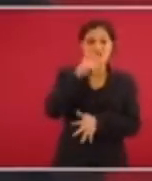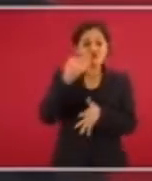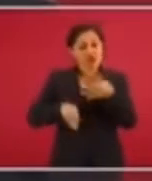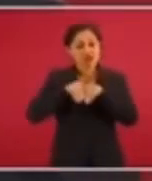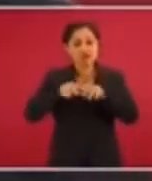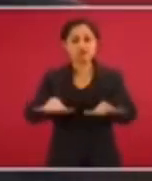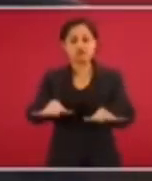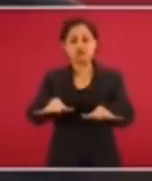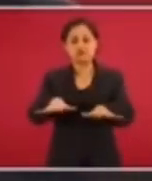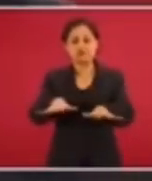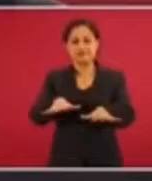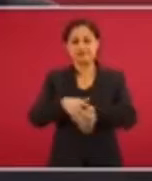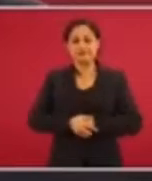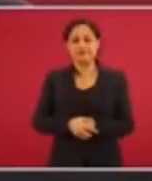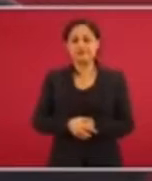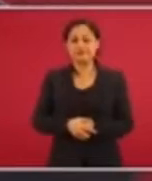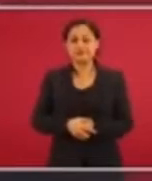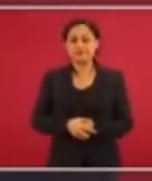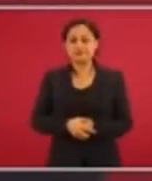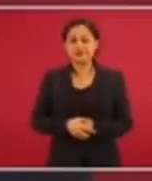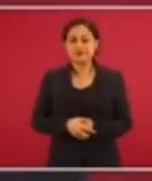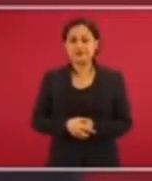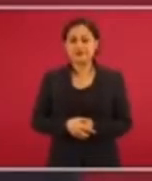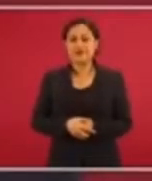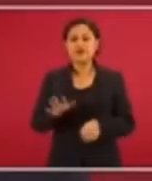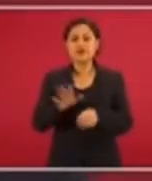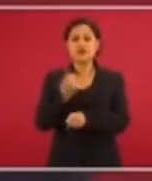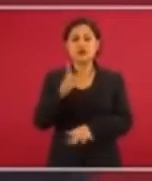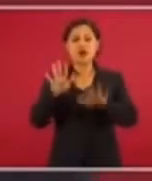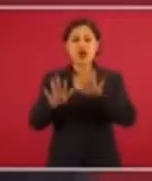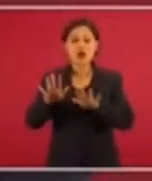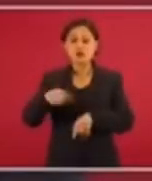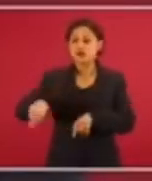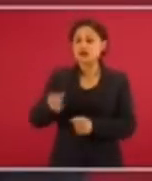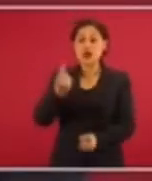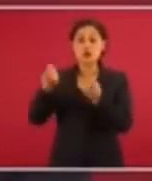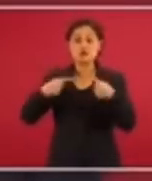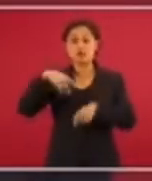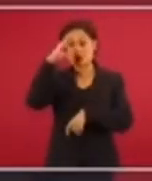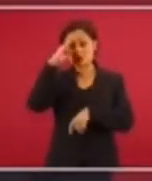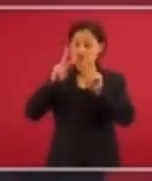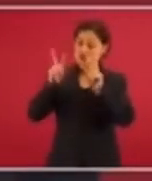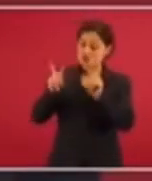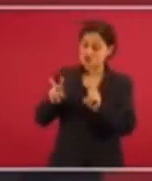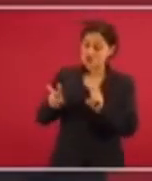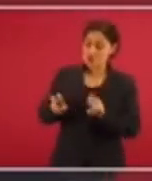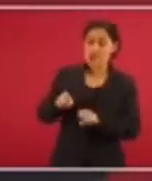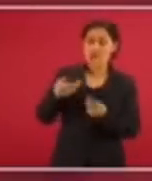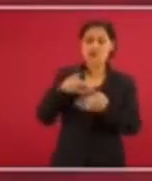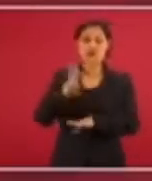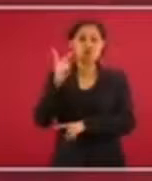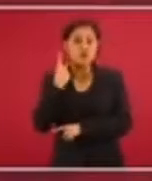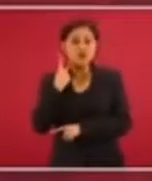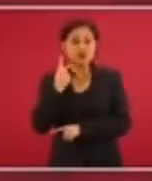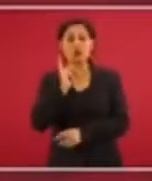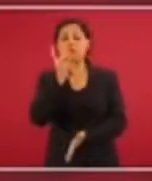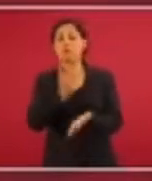porque se piensa que la política es asunto de los políticos, que la economía es asunto de los economistas, ¿no? Como si